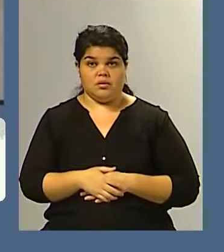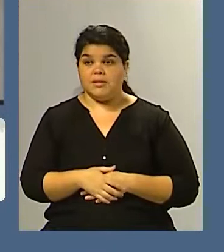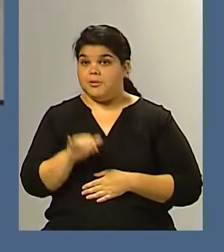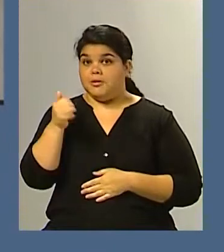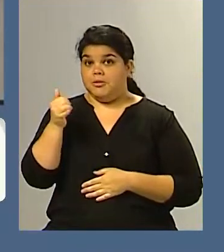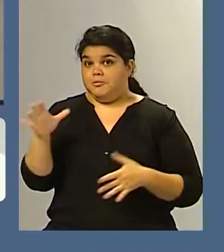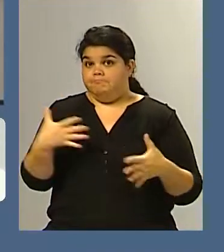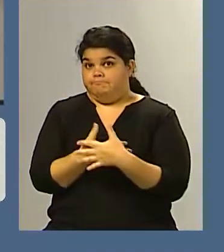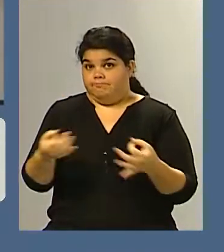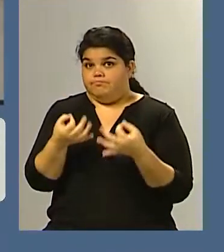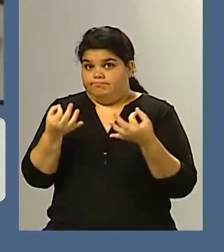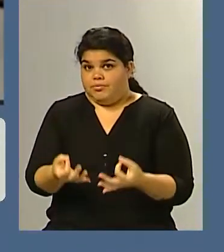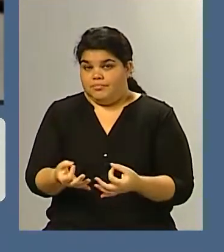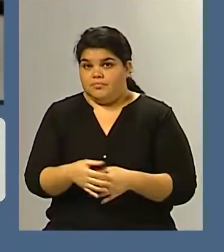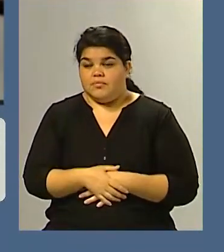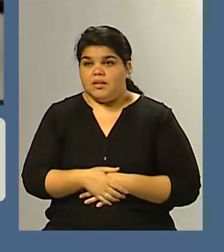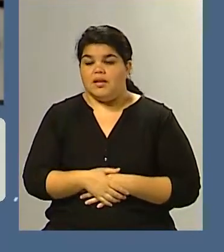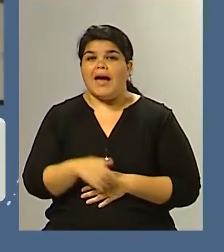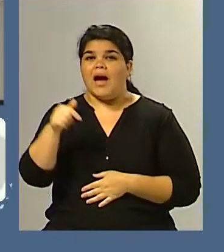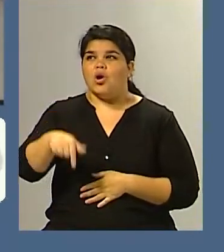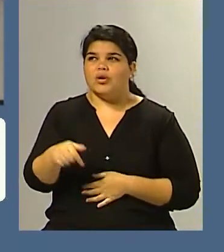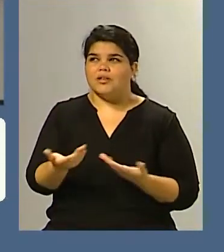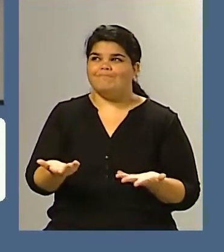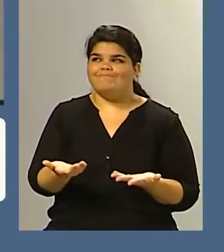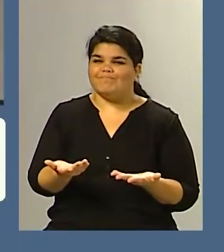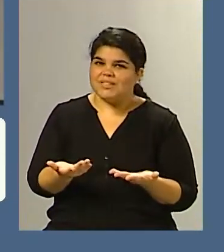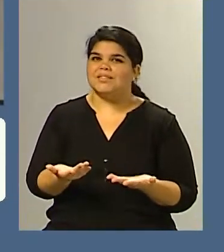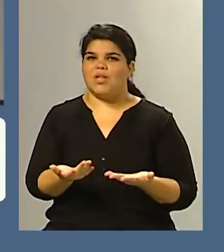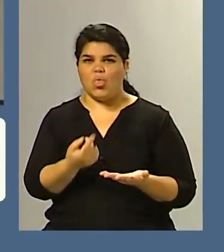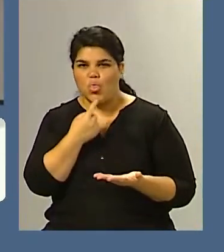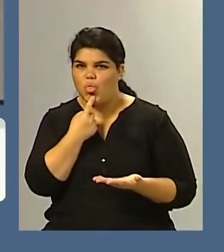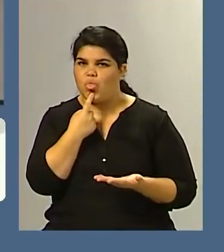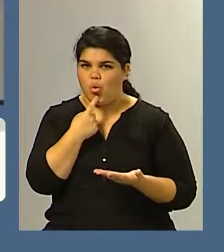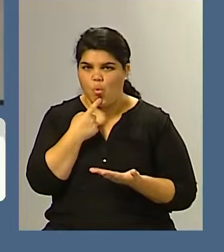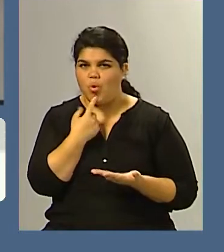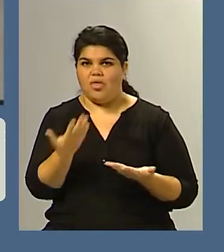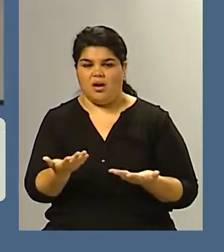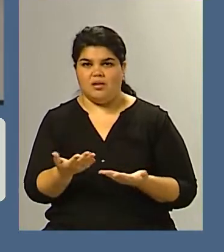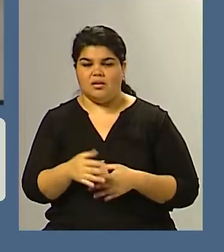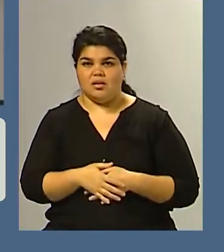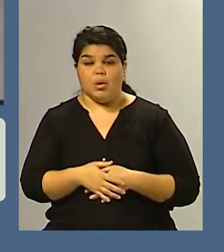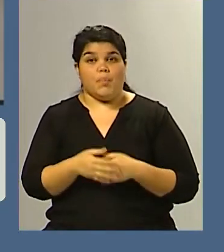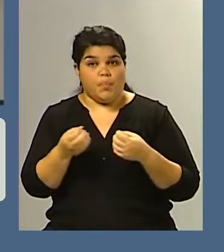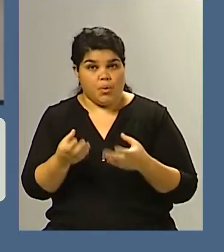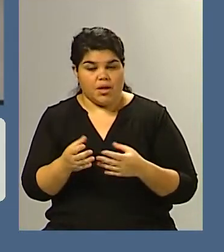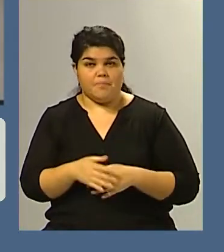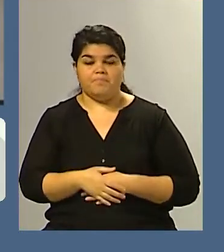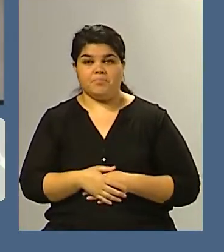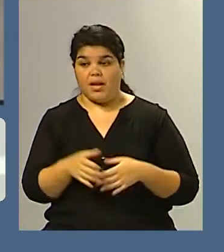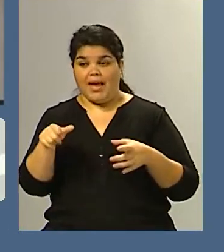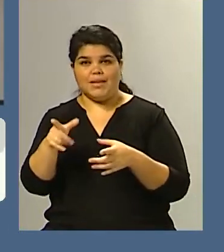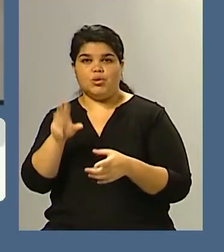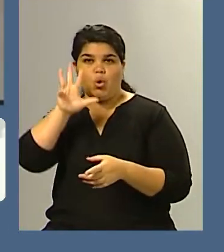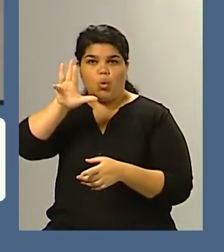lo ponemos en el lado de las incógnitas. Yo creo que Lula va a tener no solo el aliado del PT,